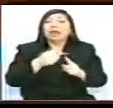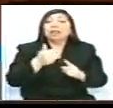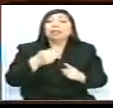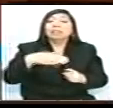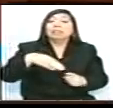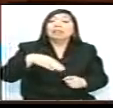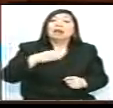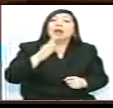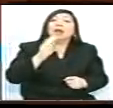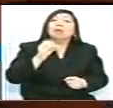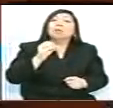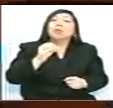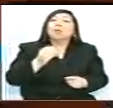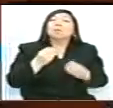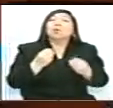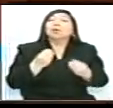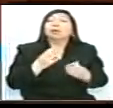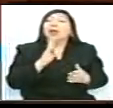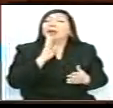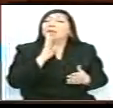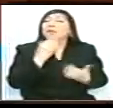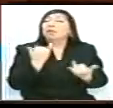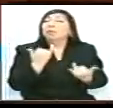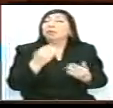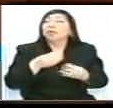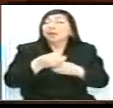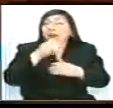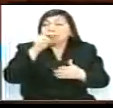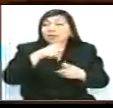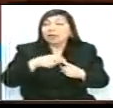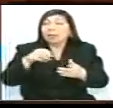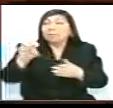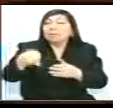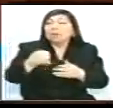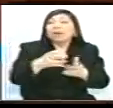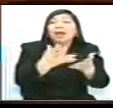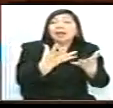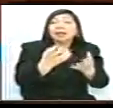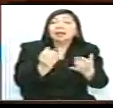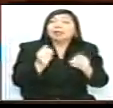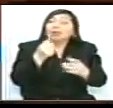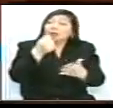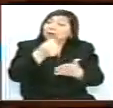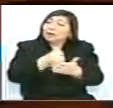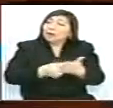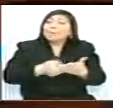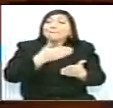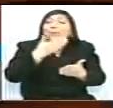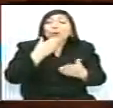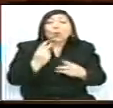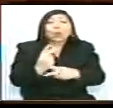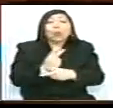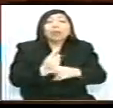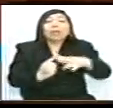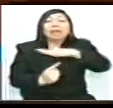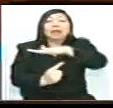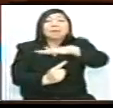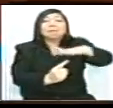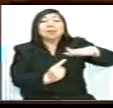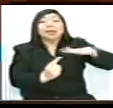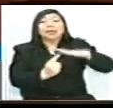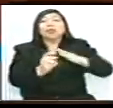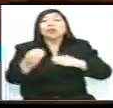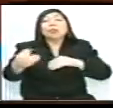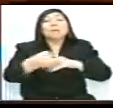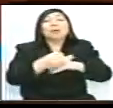¿Y por qué? Cuando hablamos de ellos, estamos hablando de los que quieren y están luchando por mejor ambiente. Estamos